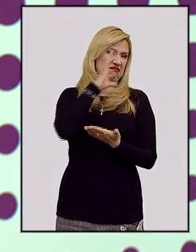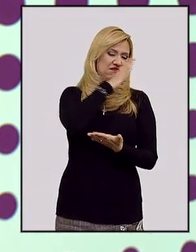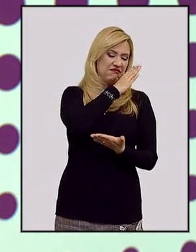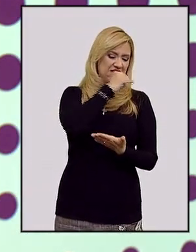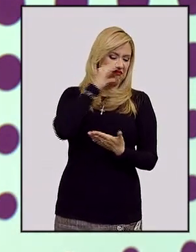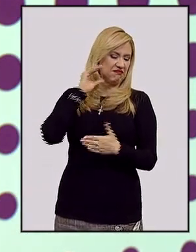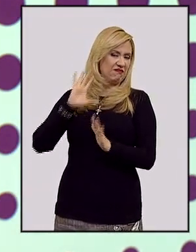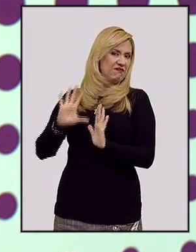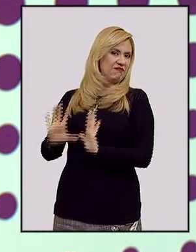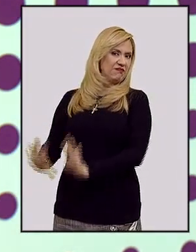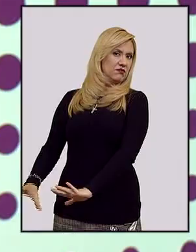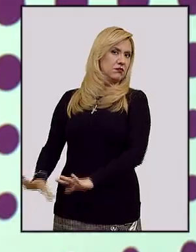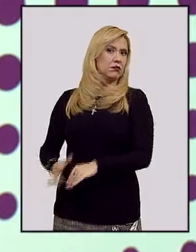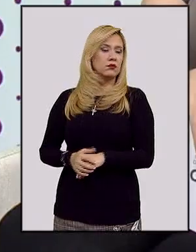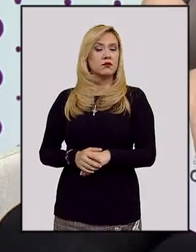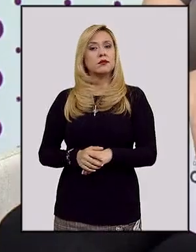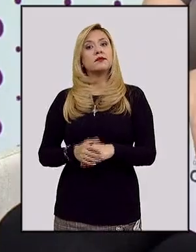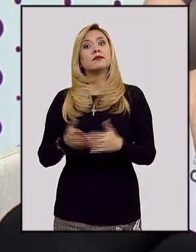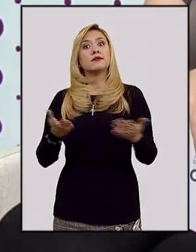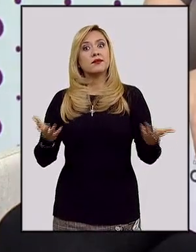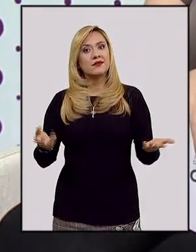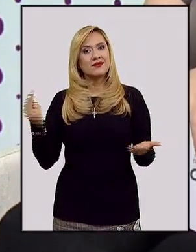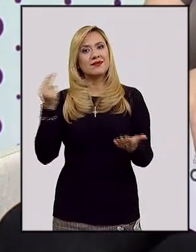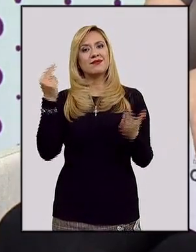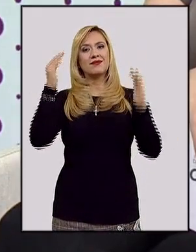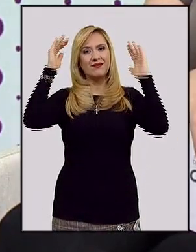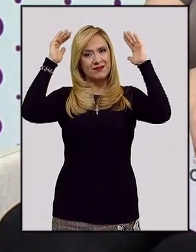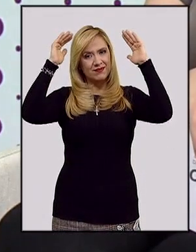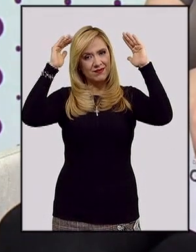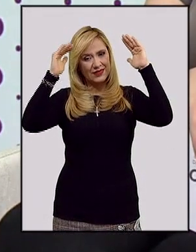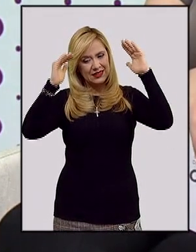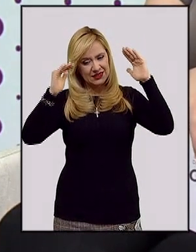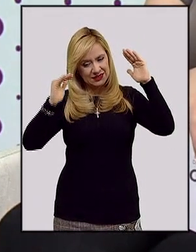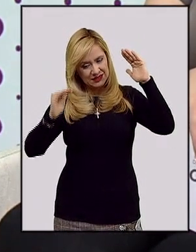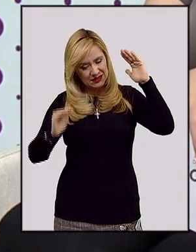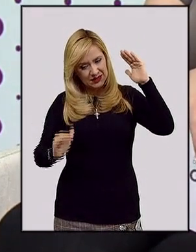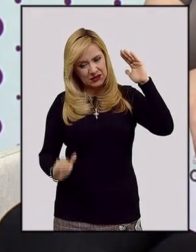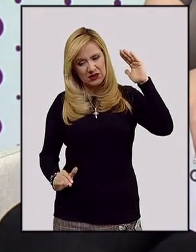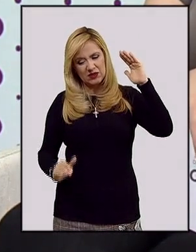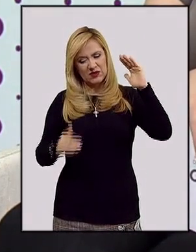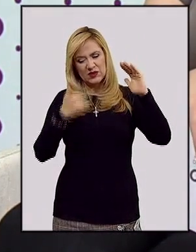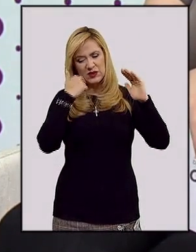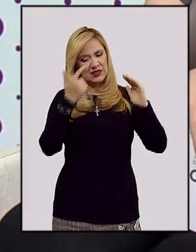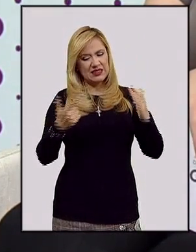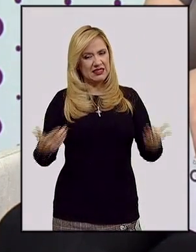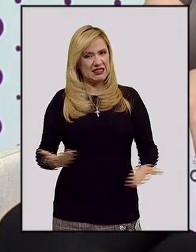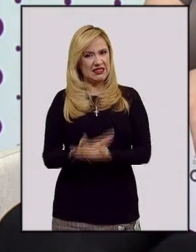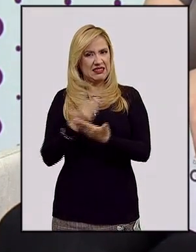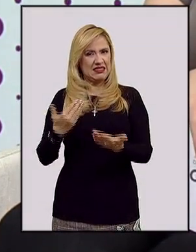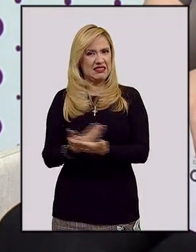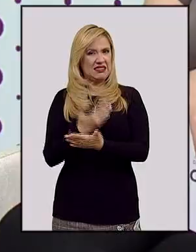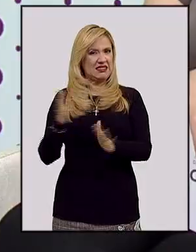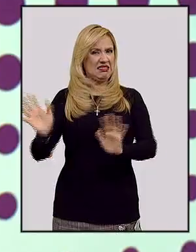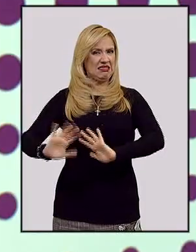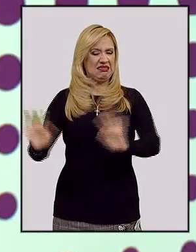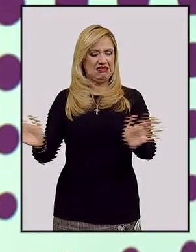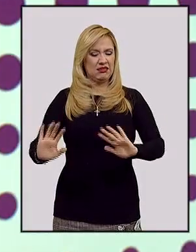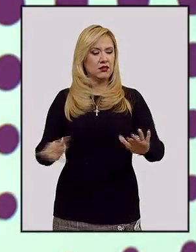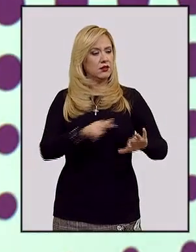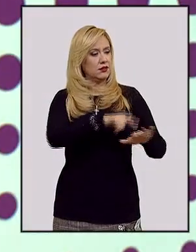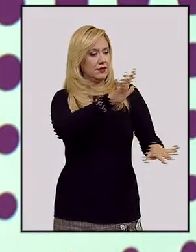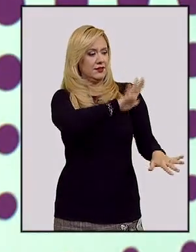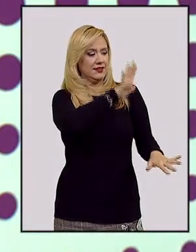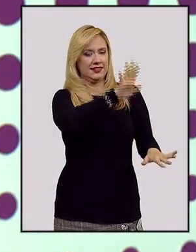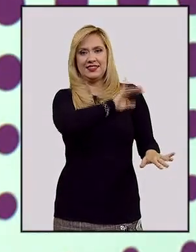Estado en términos de reducir esa población a través de estos procedimientos